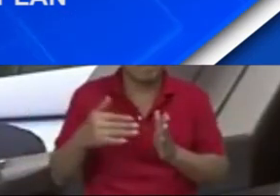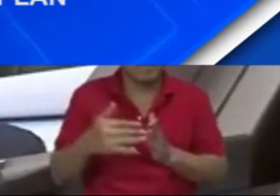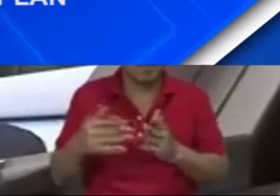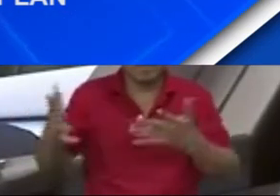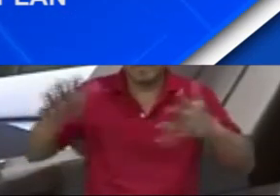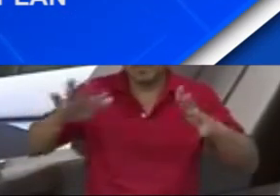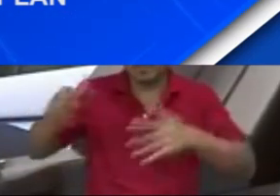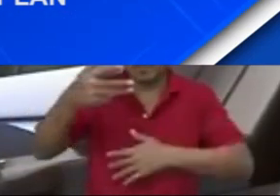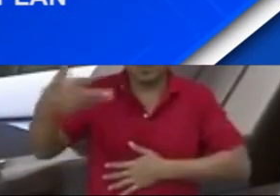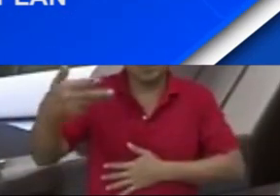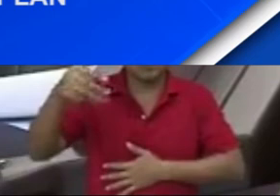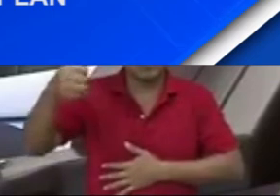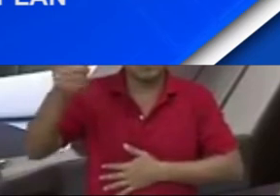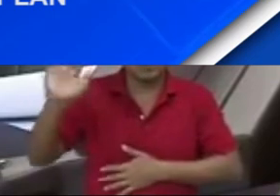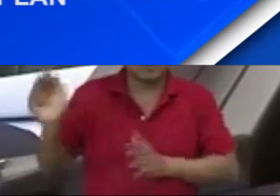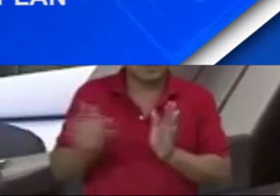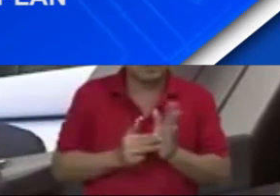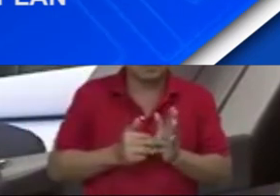estamos hablando de